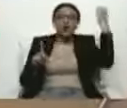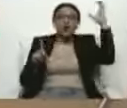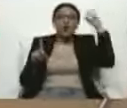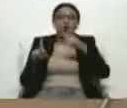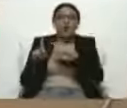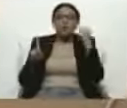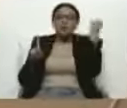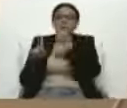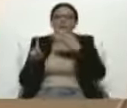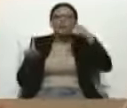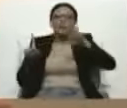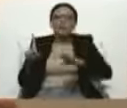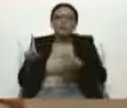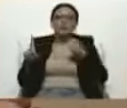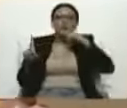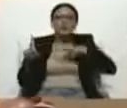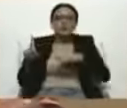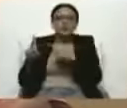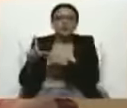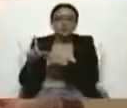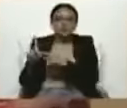matar.